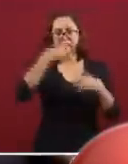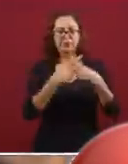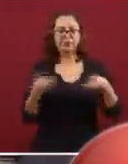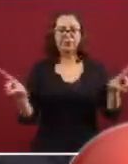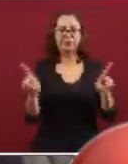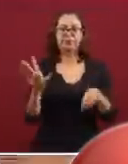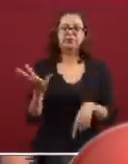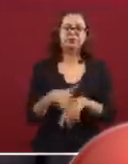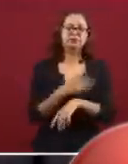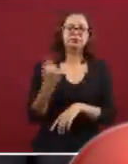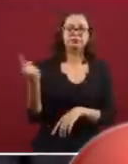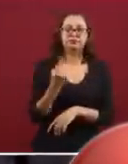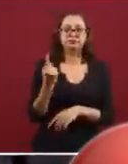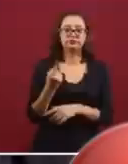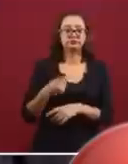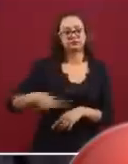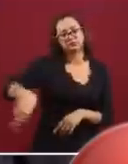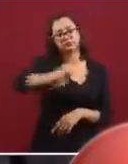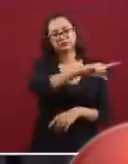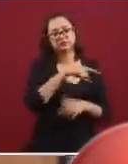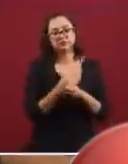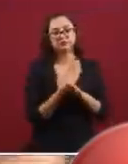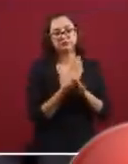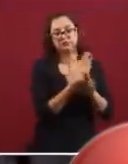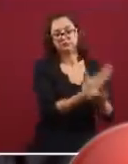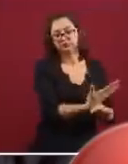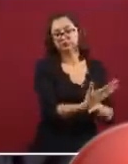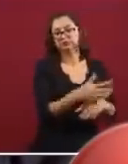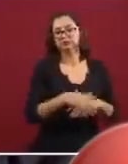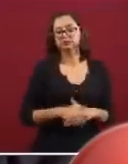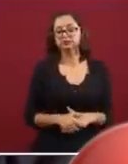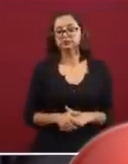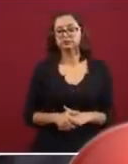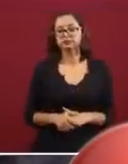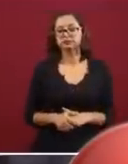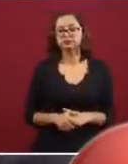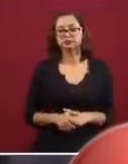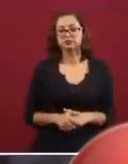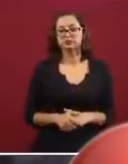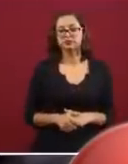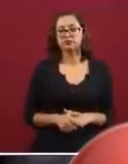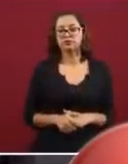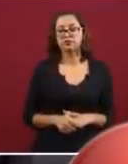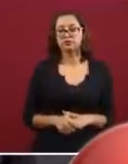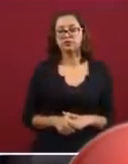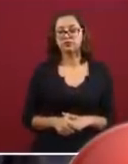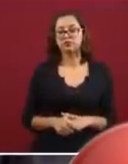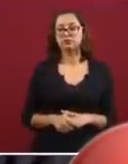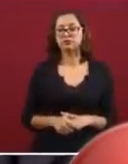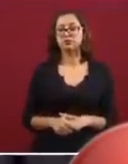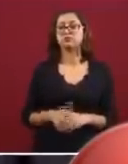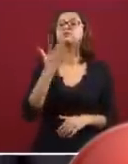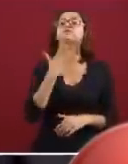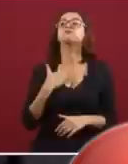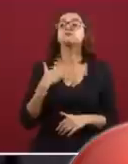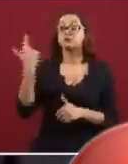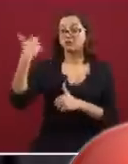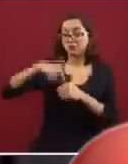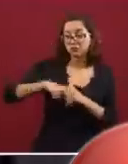porque salían a decir, es que si mantenemos el subsidio a las gasolinas